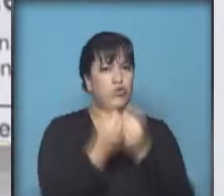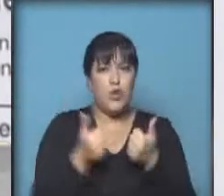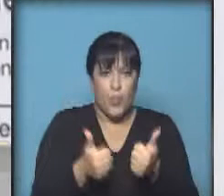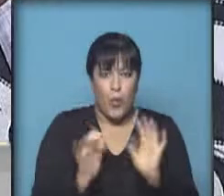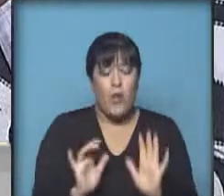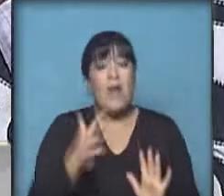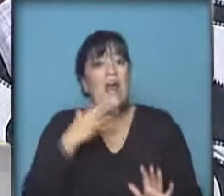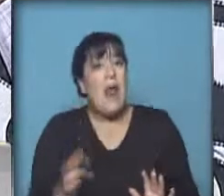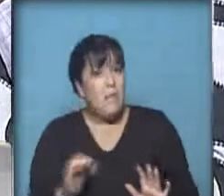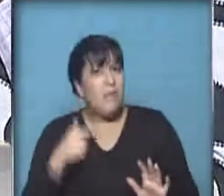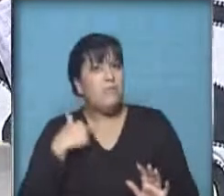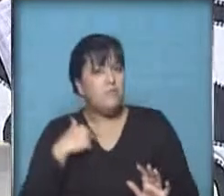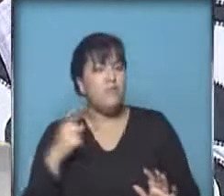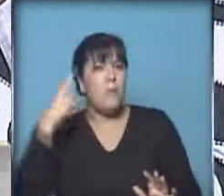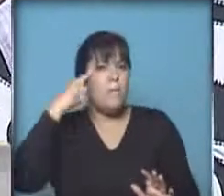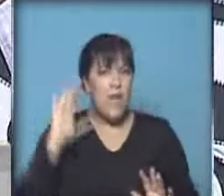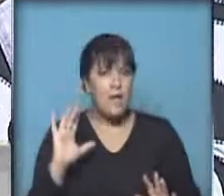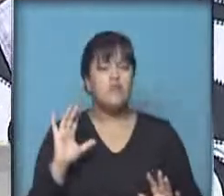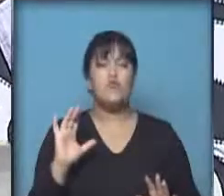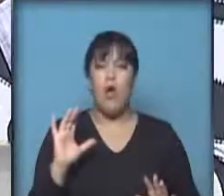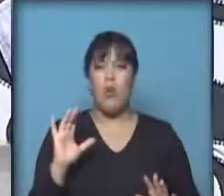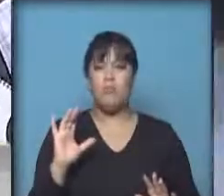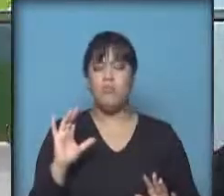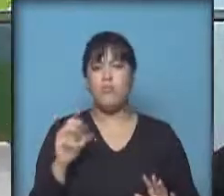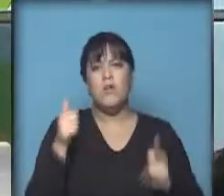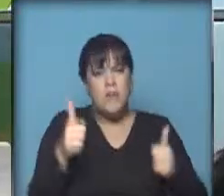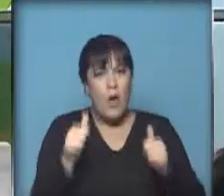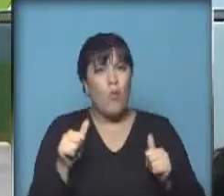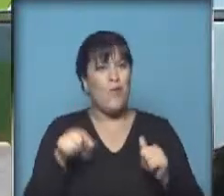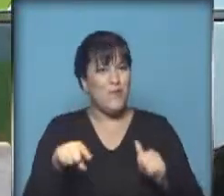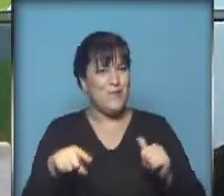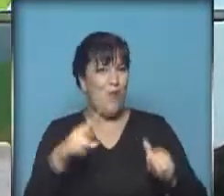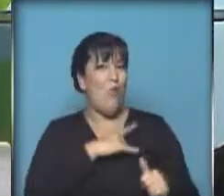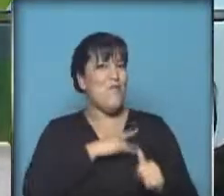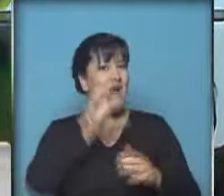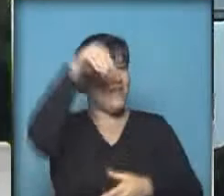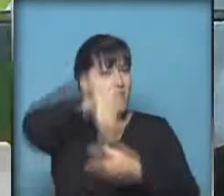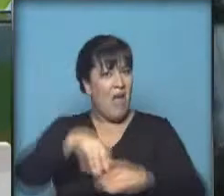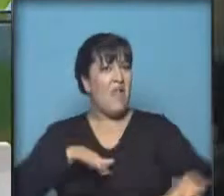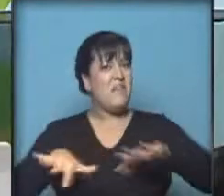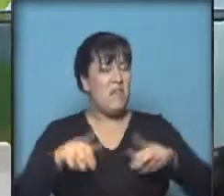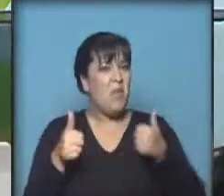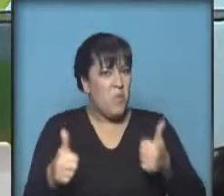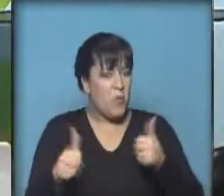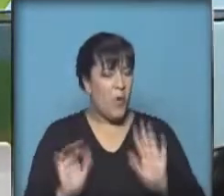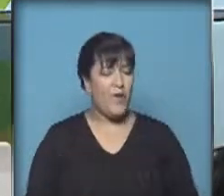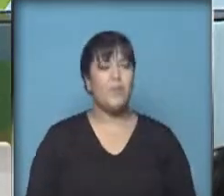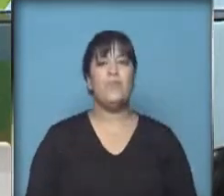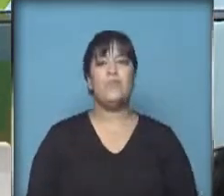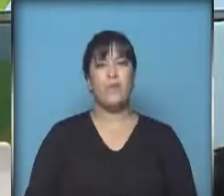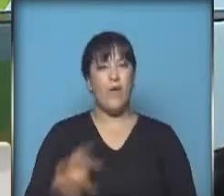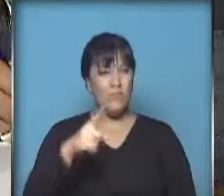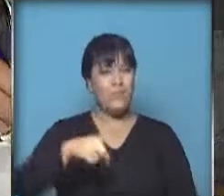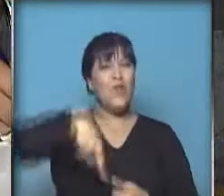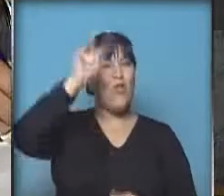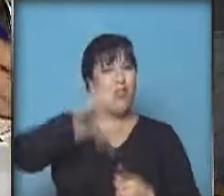realmente rescato la actividad que se llevó a cabo en la universidad. Muy bueno. Las jornadas de pensamiento